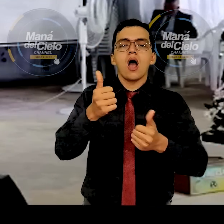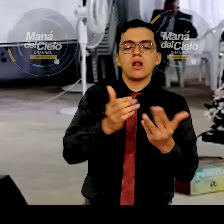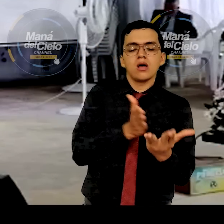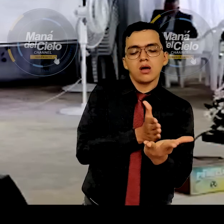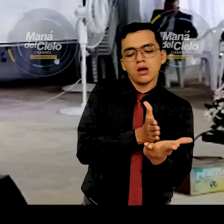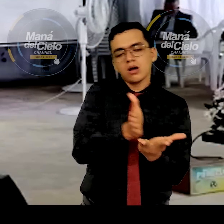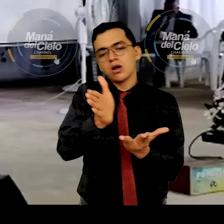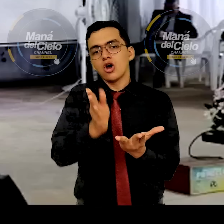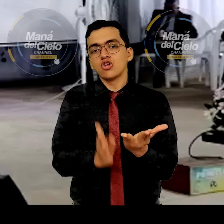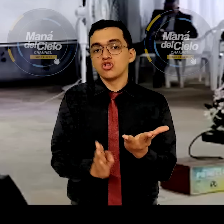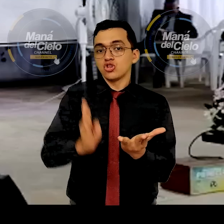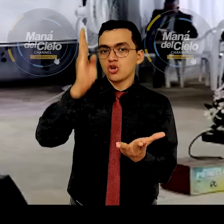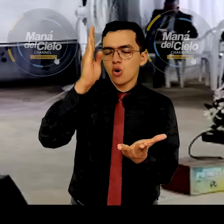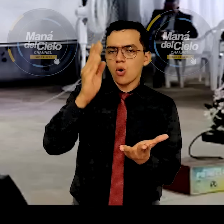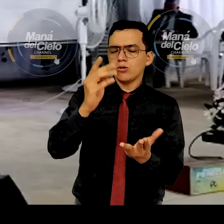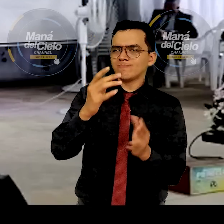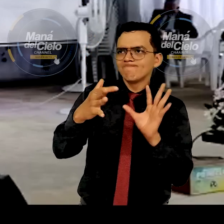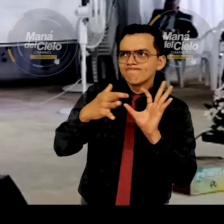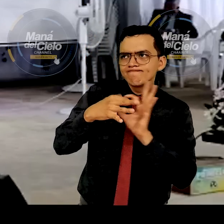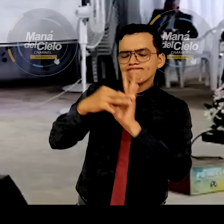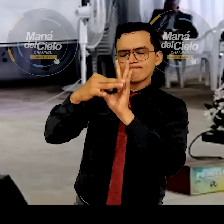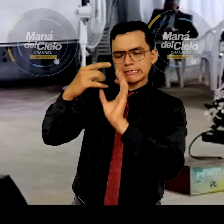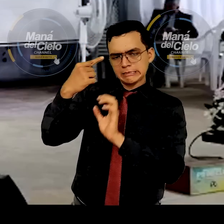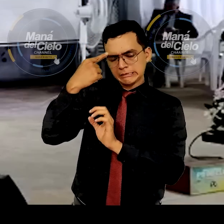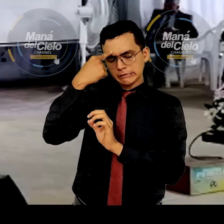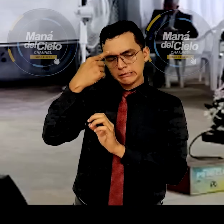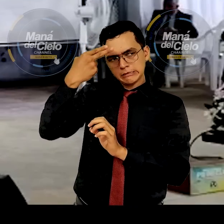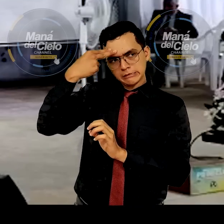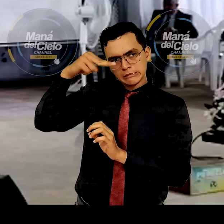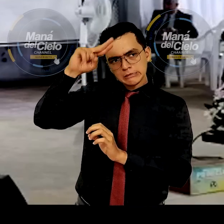respuesta para nuestras preguntas.